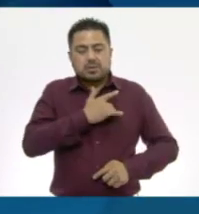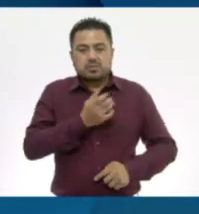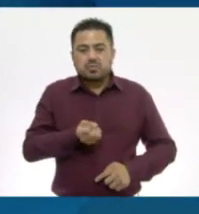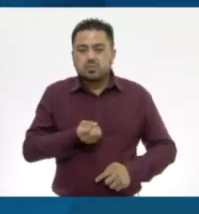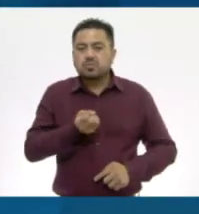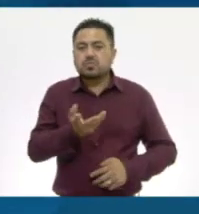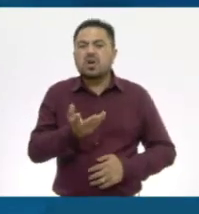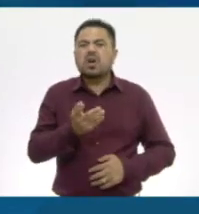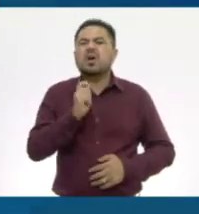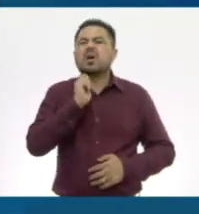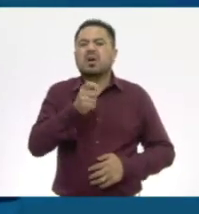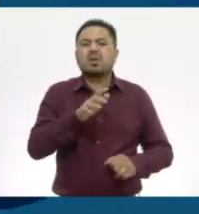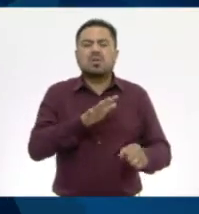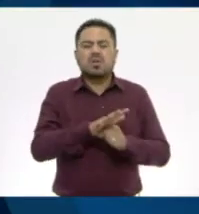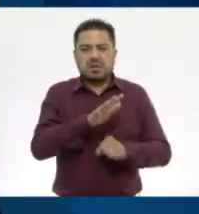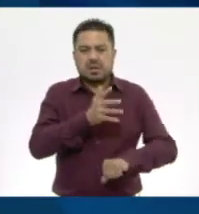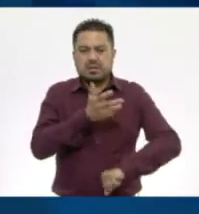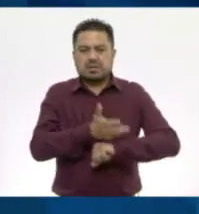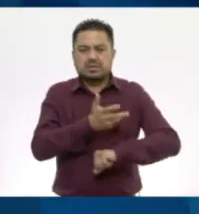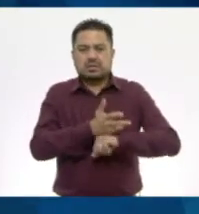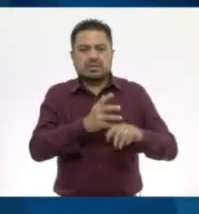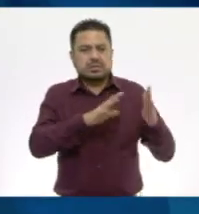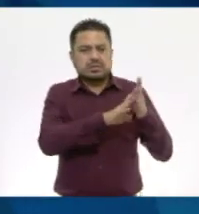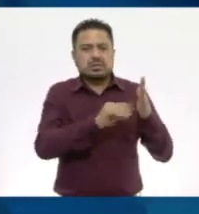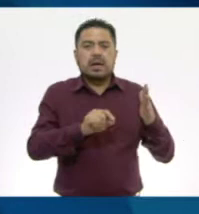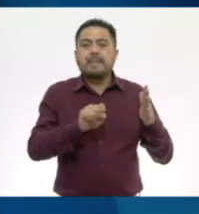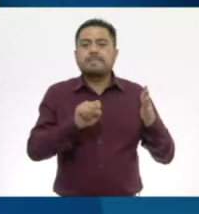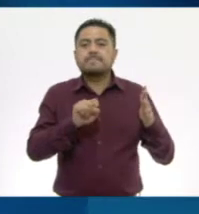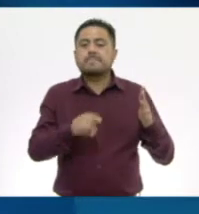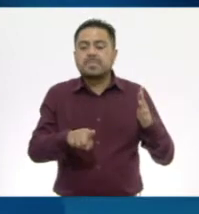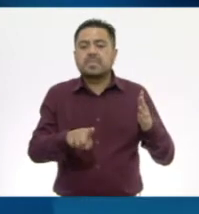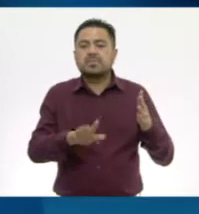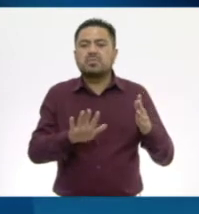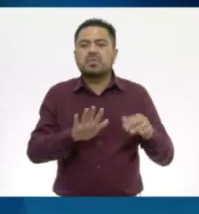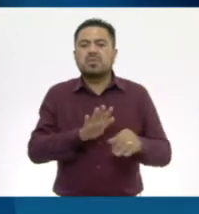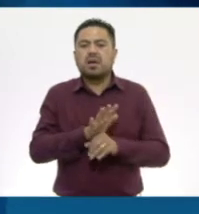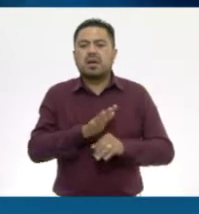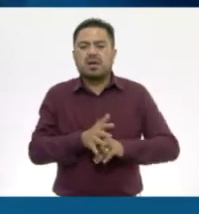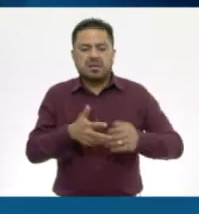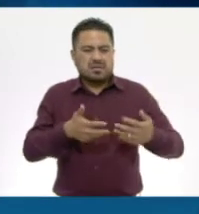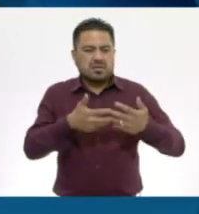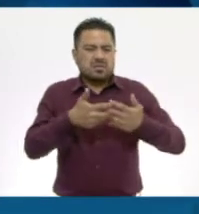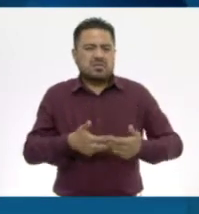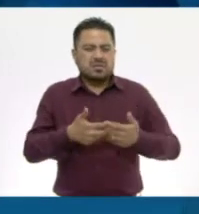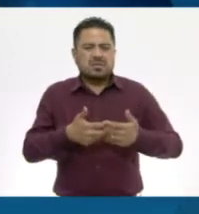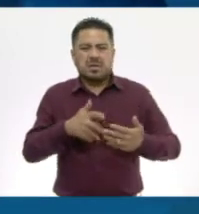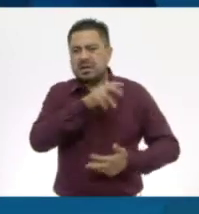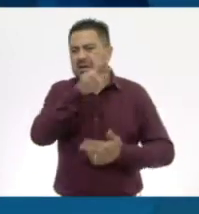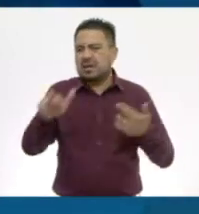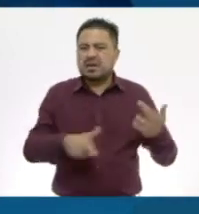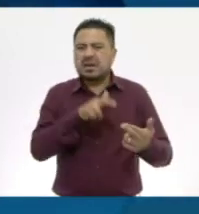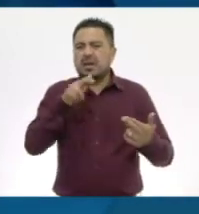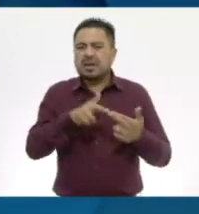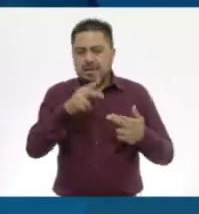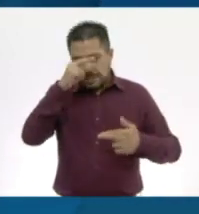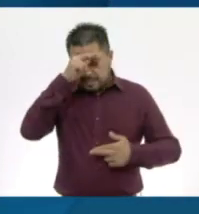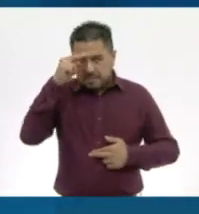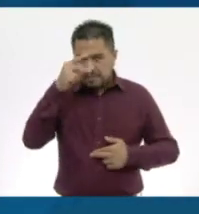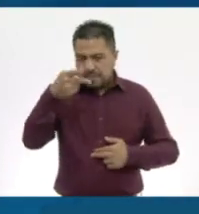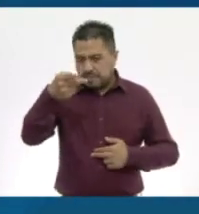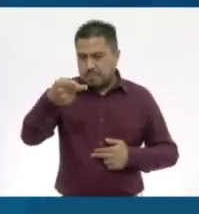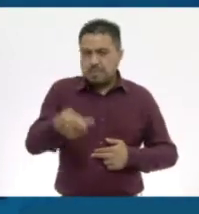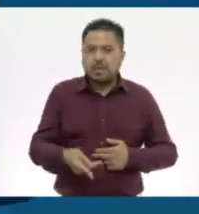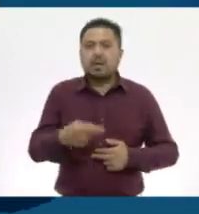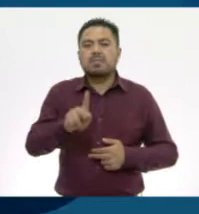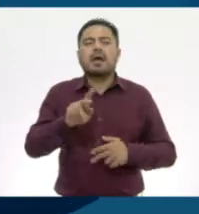inspiración en la de Estados Unidos, pero al mismo tiempo era el producto de un regionalismo mexicano.